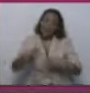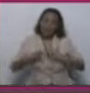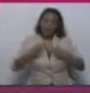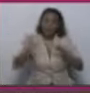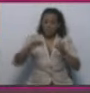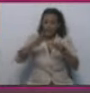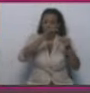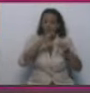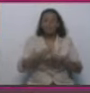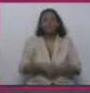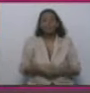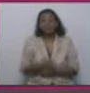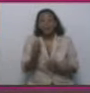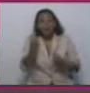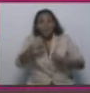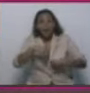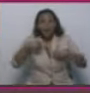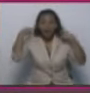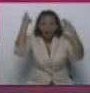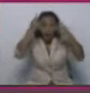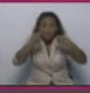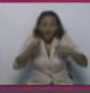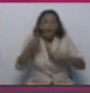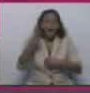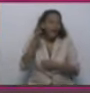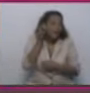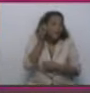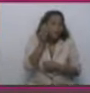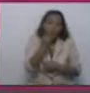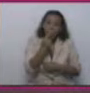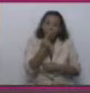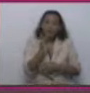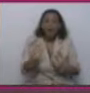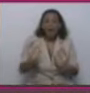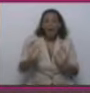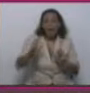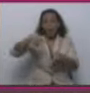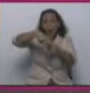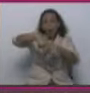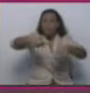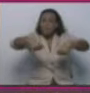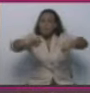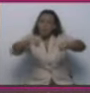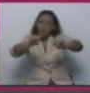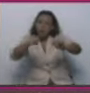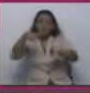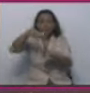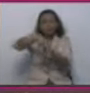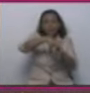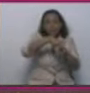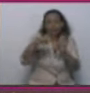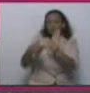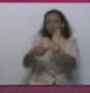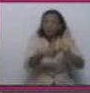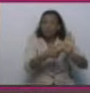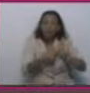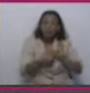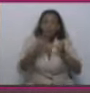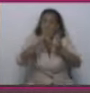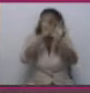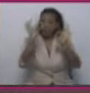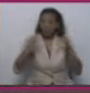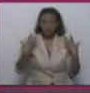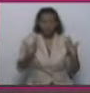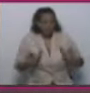además, que la Caperucita haya podido estar allí, que se haya visto montada en su moto, que se haya visto representada de mil maneras,